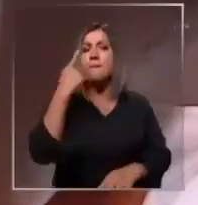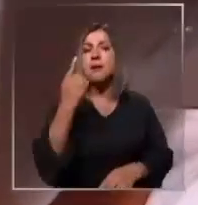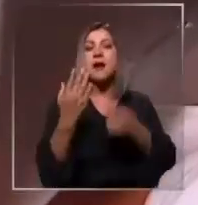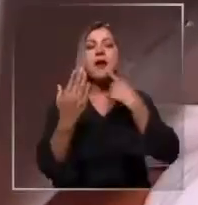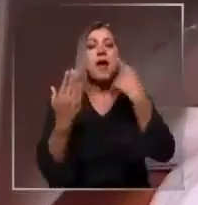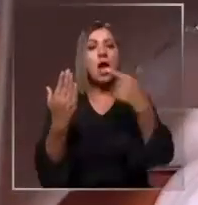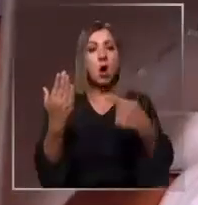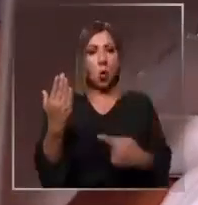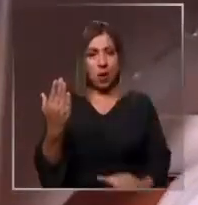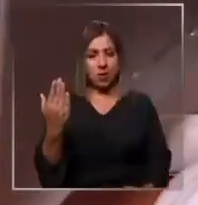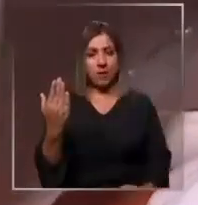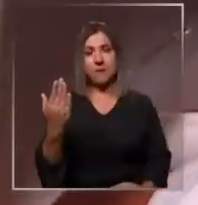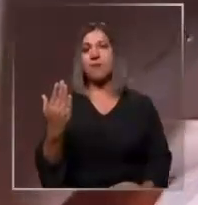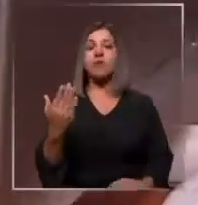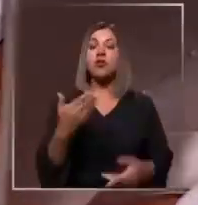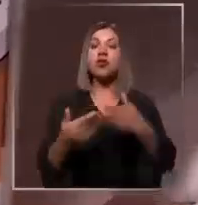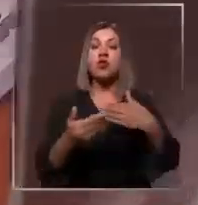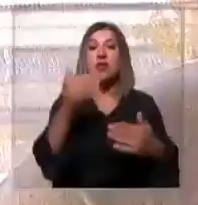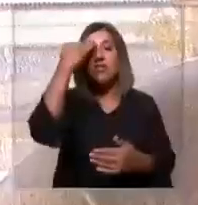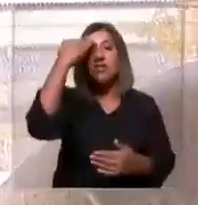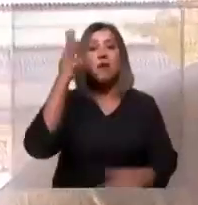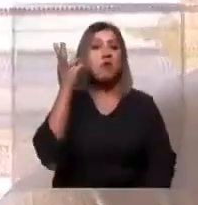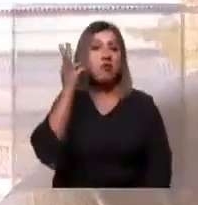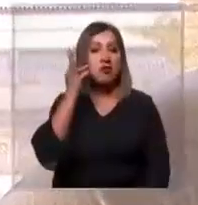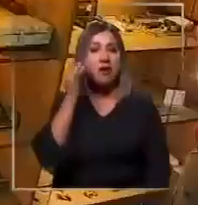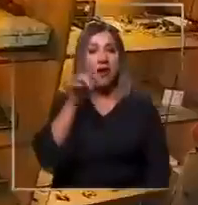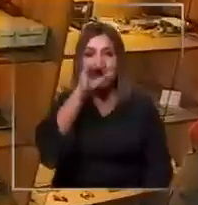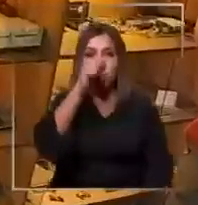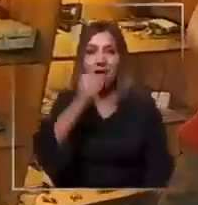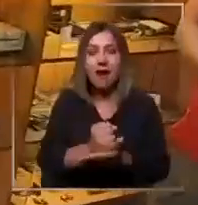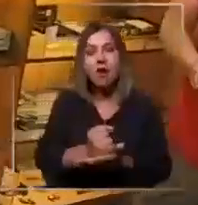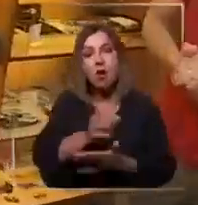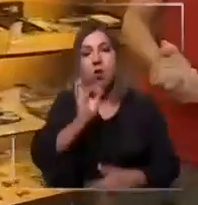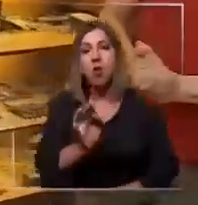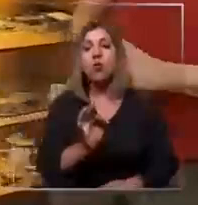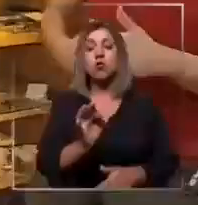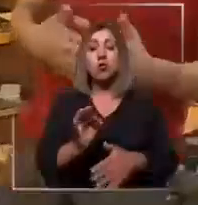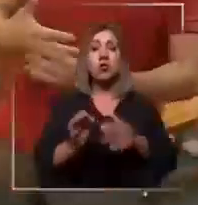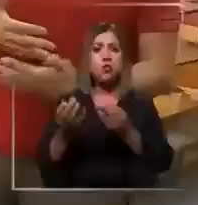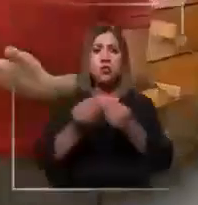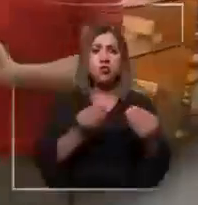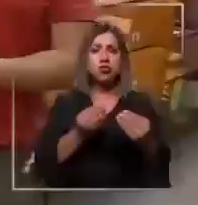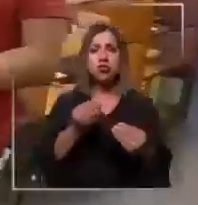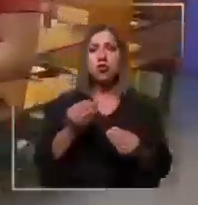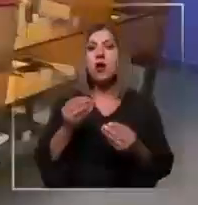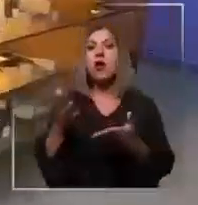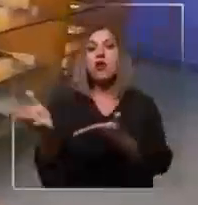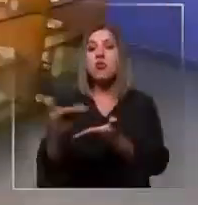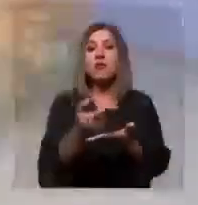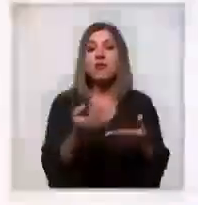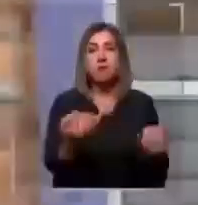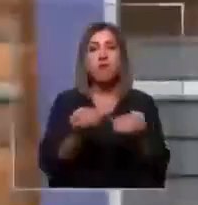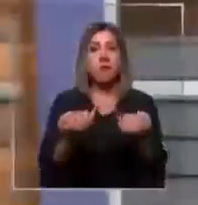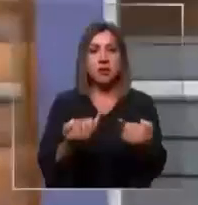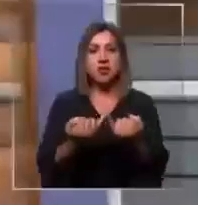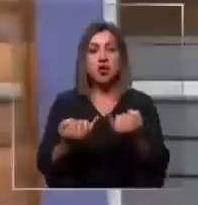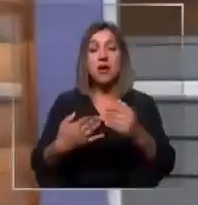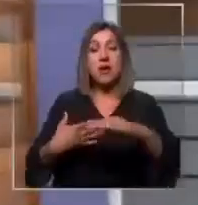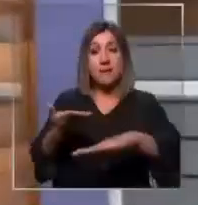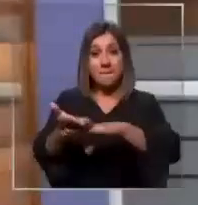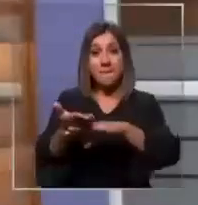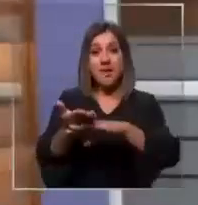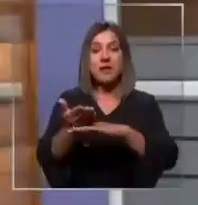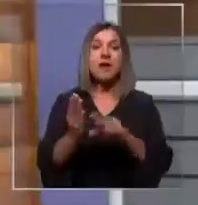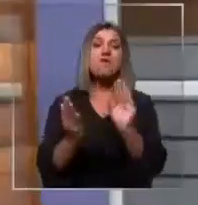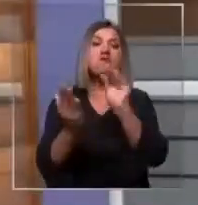encuesta. Esta vez por el Día de la Mujer, ahí viene el engaño. Pero muchas veces estos sitios lo que hacen es capturar información local, te piden que ingrese